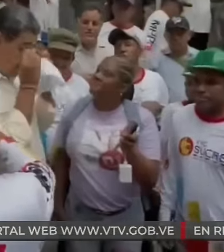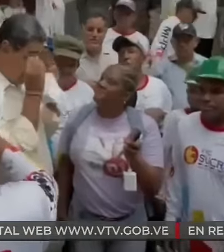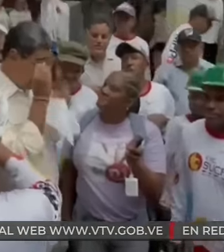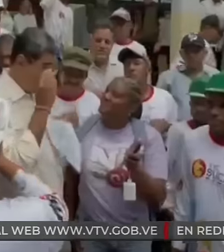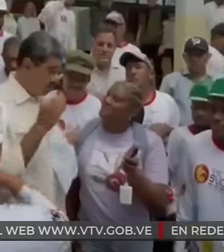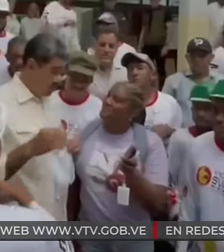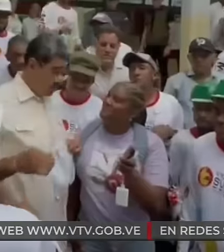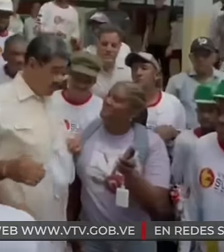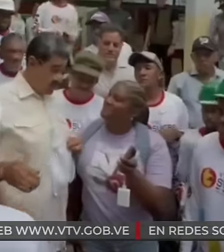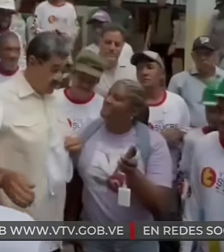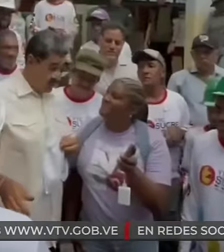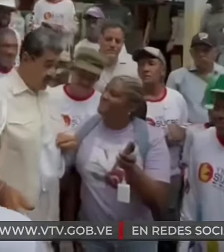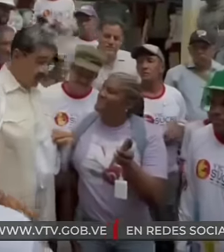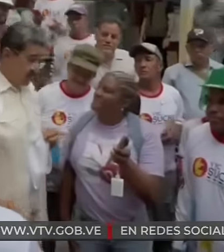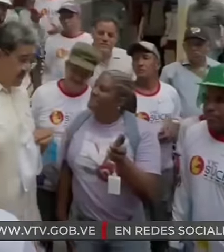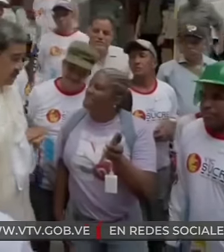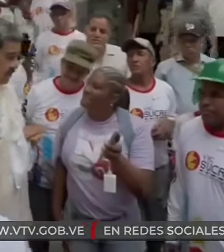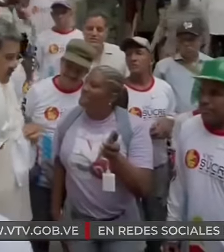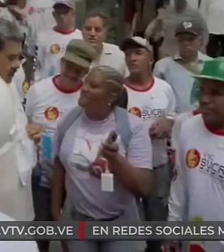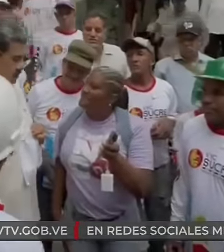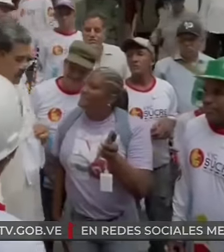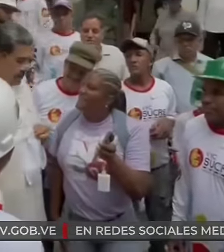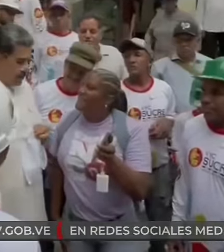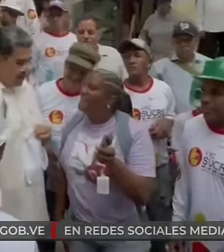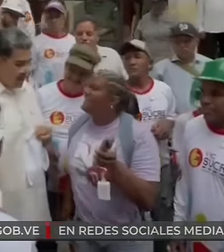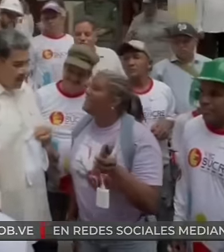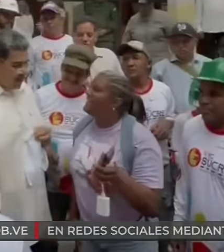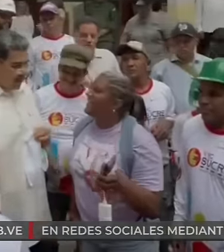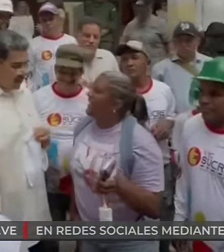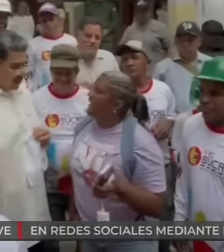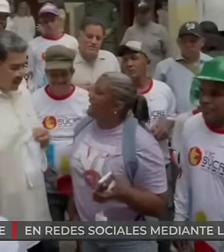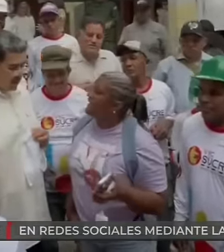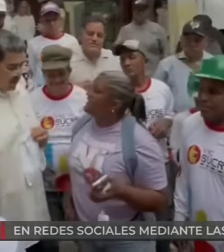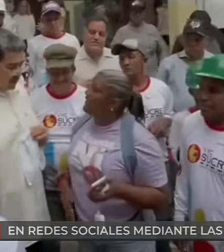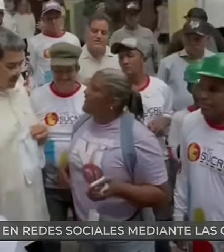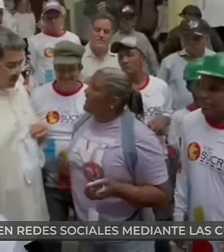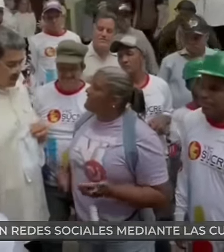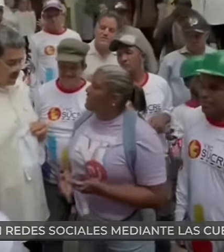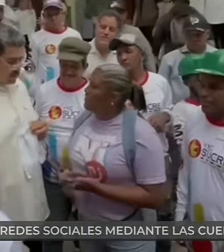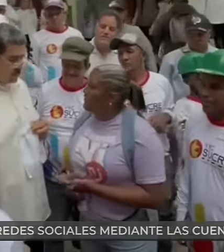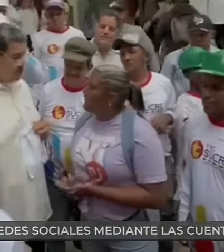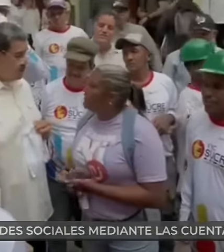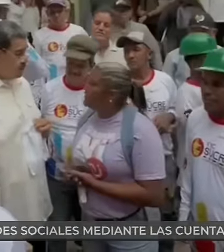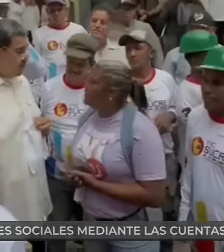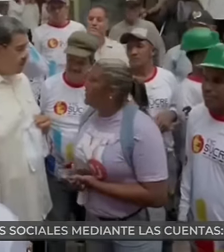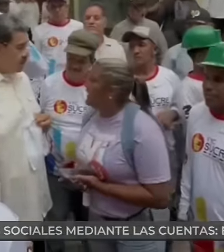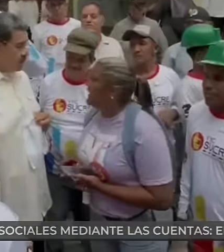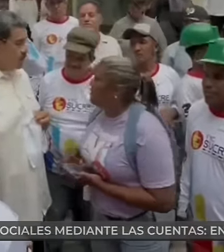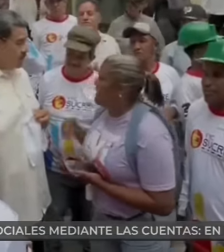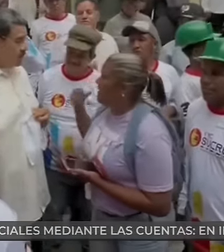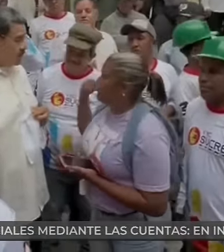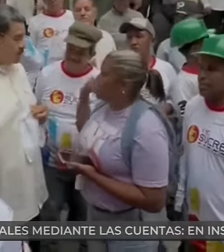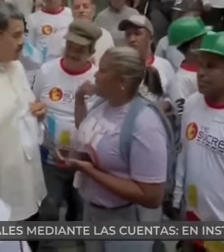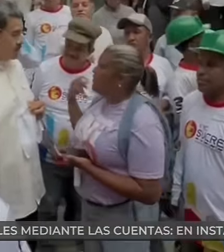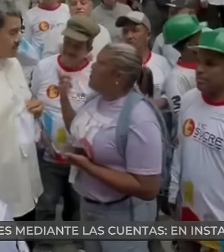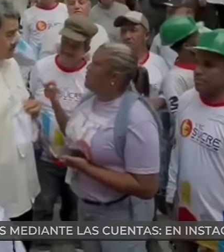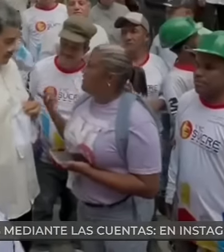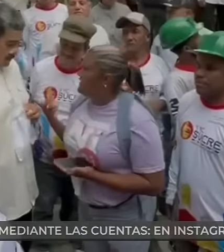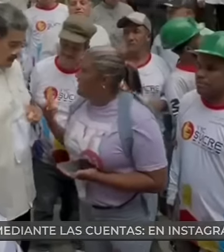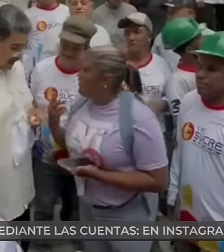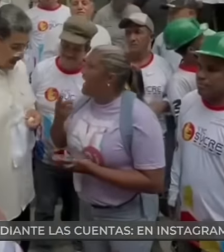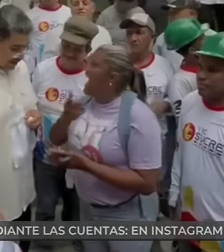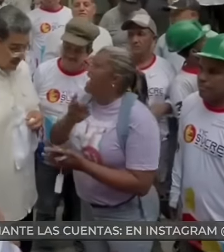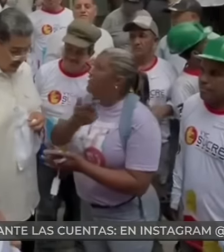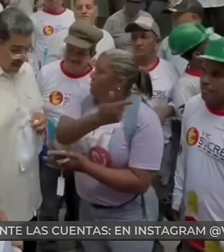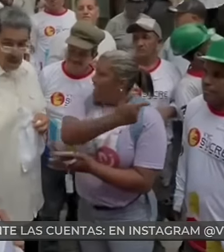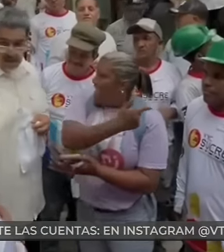esa Unión Cívico militar pasó desde el año 2022 a fortalecerse con las bricom miles que crea el